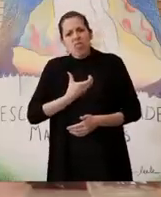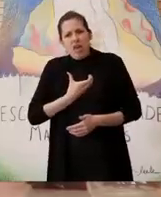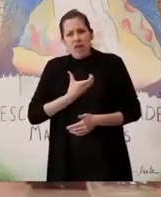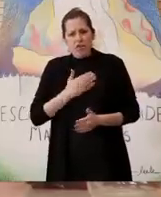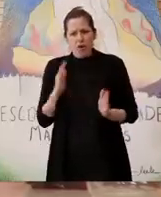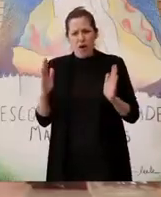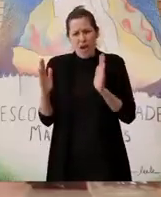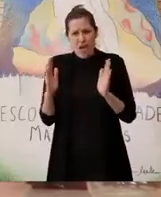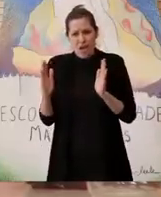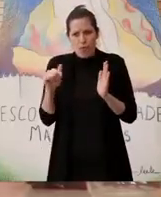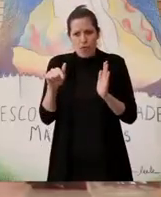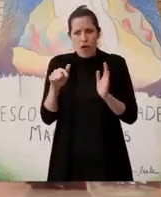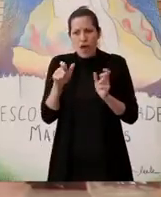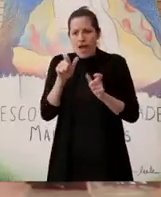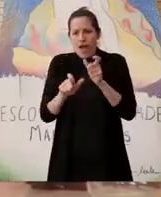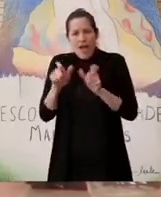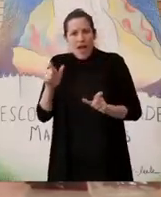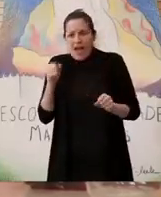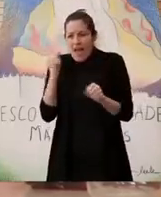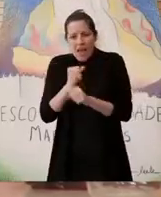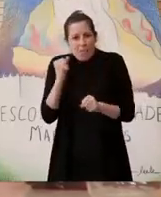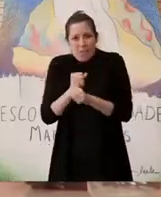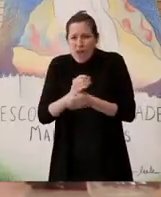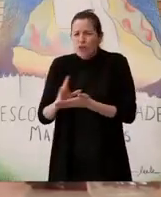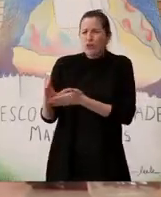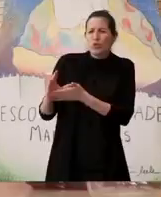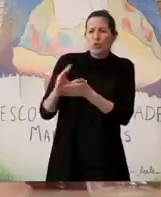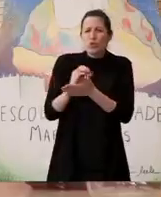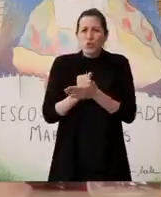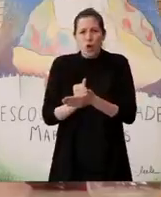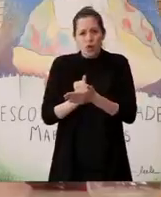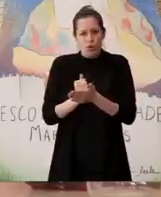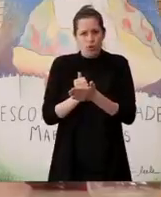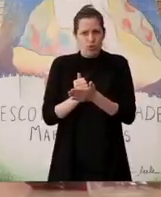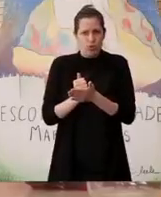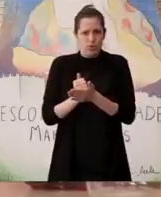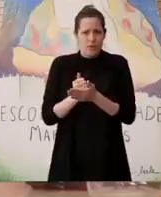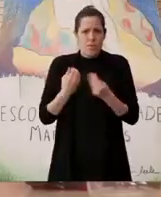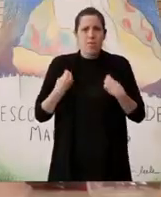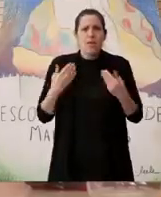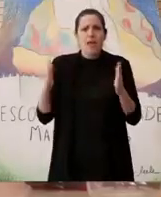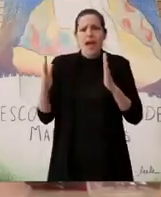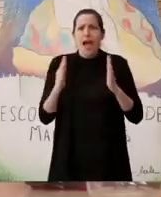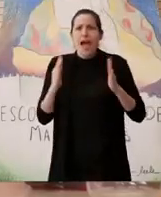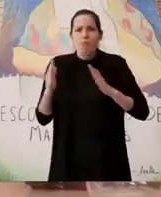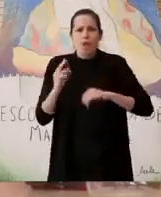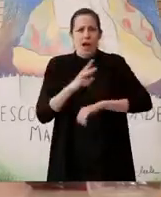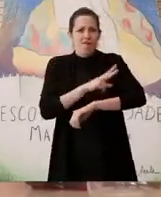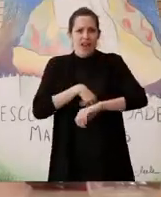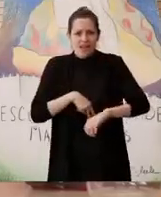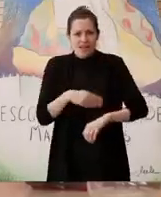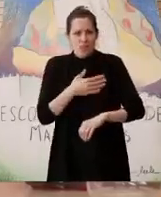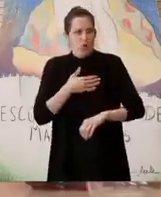en todos los en todos los empleados todos los trabajadores eran gente del franquismo que estaban deseando vernos fracasar